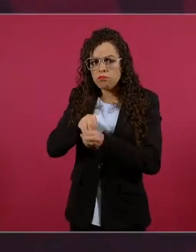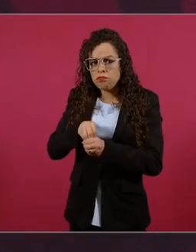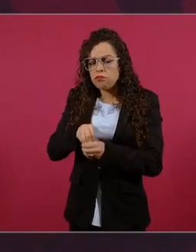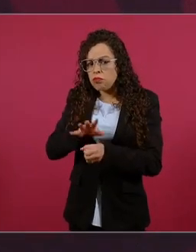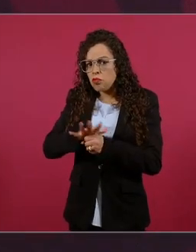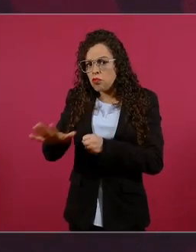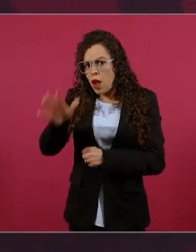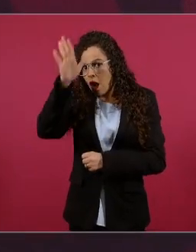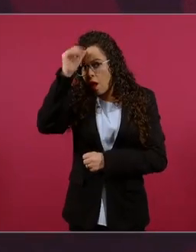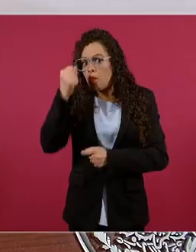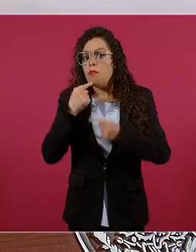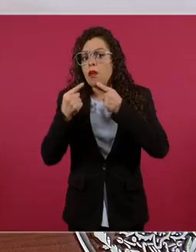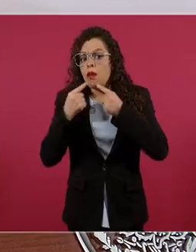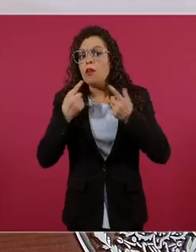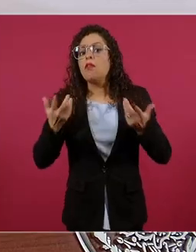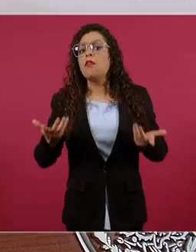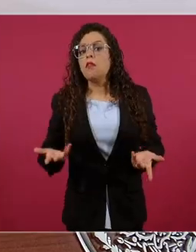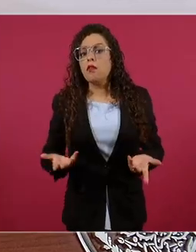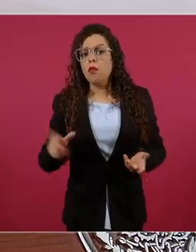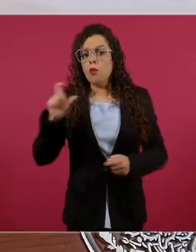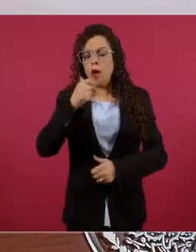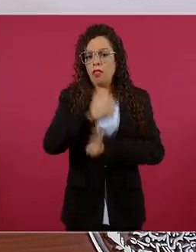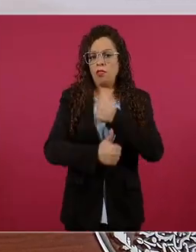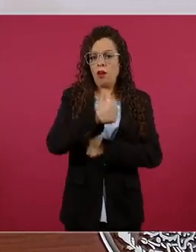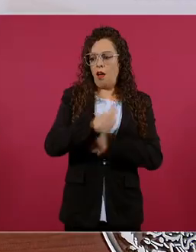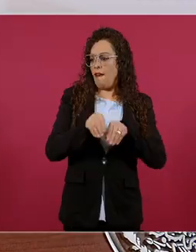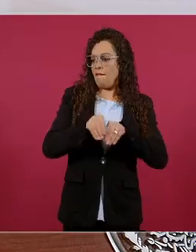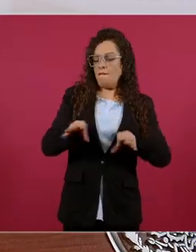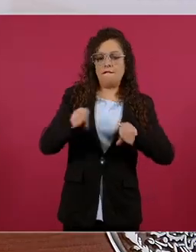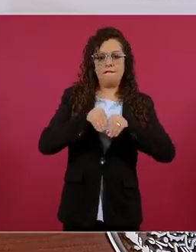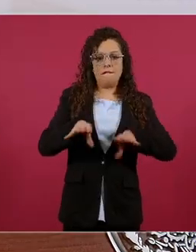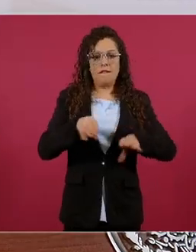en campaña. Ahí andan